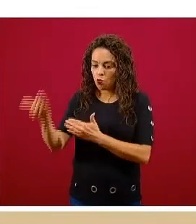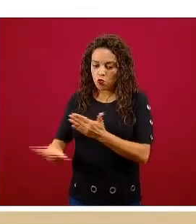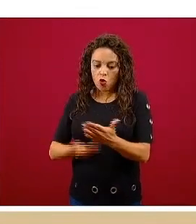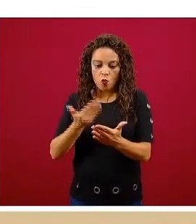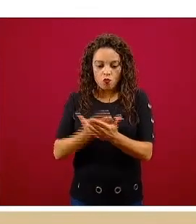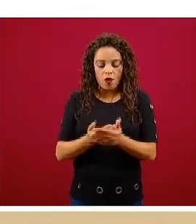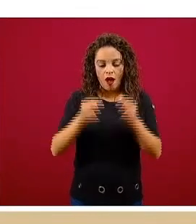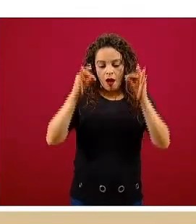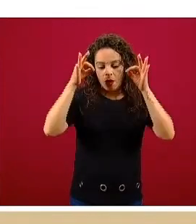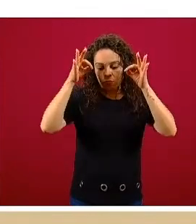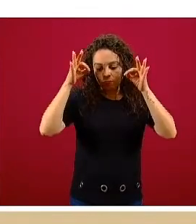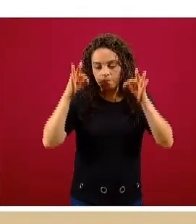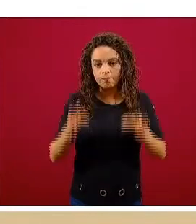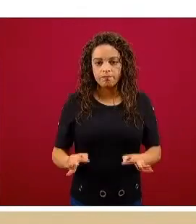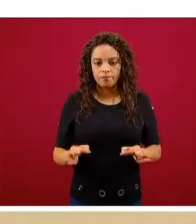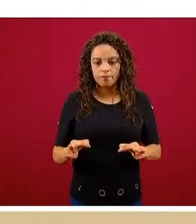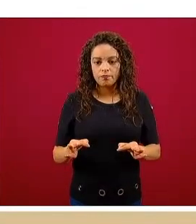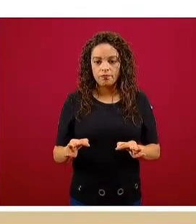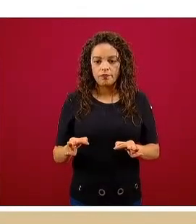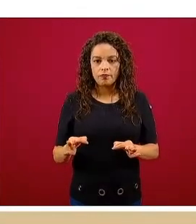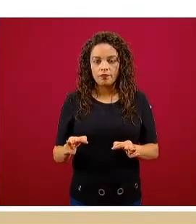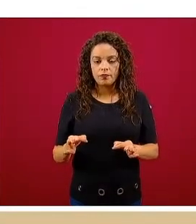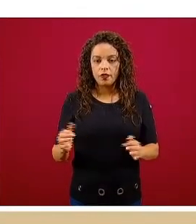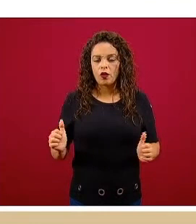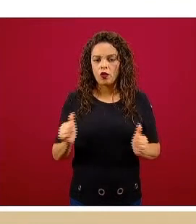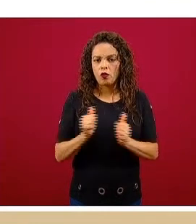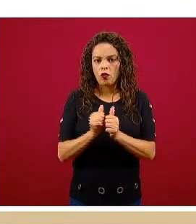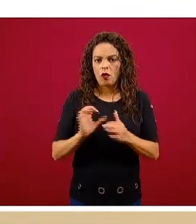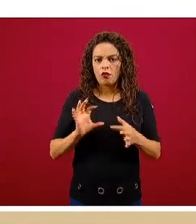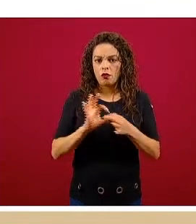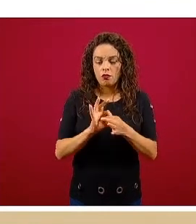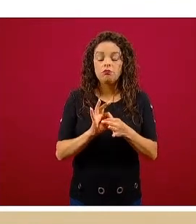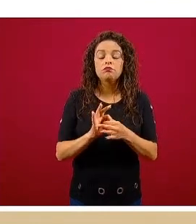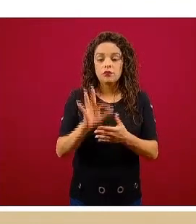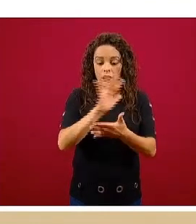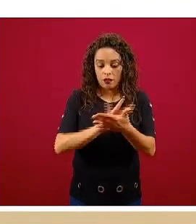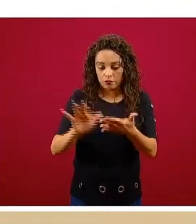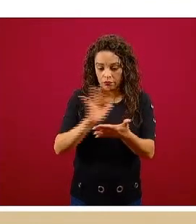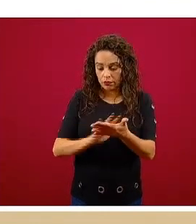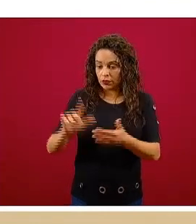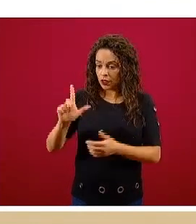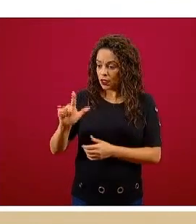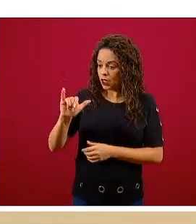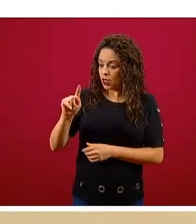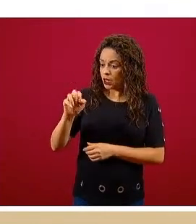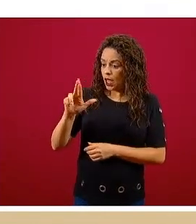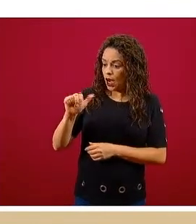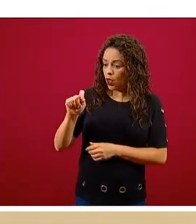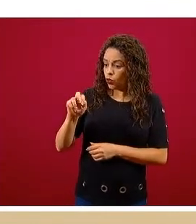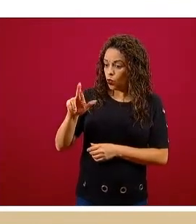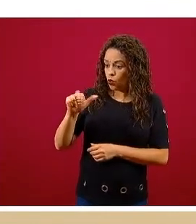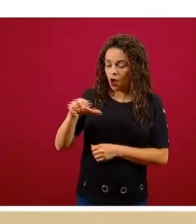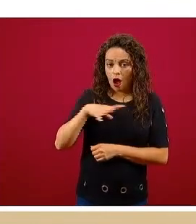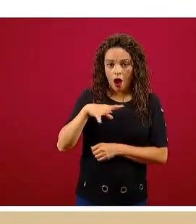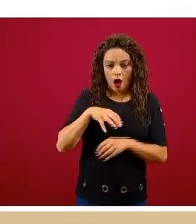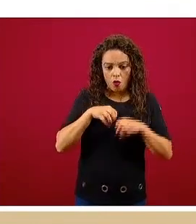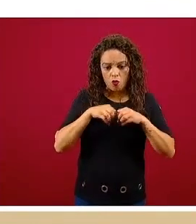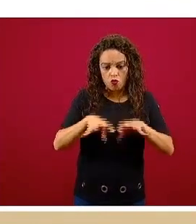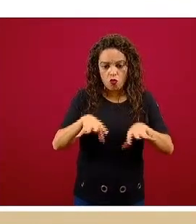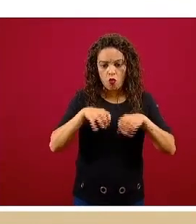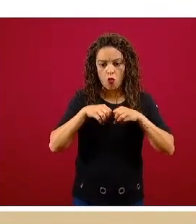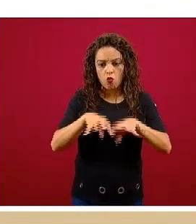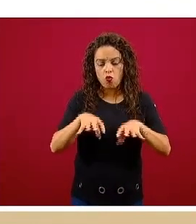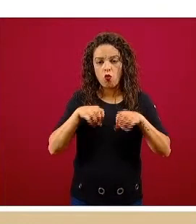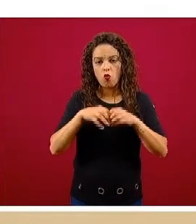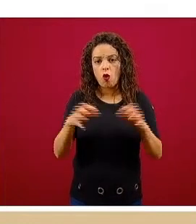legítimas, en base a literatura publicada, en base a muchas cosas